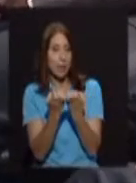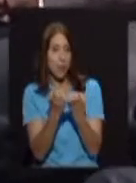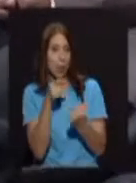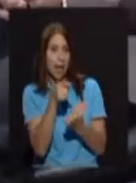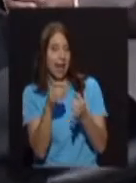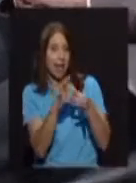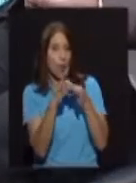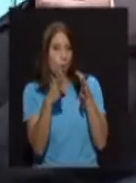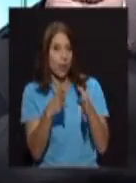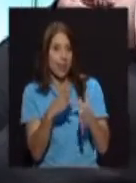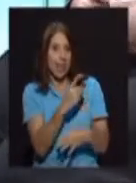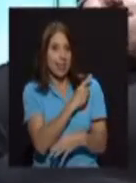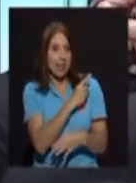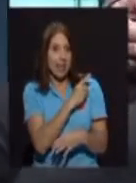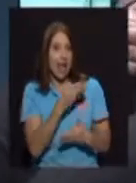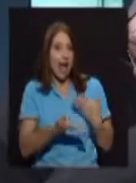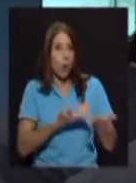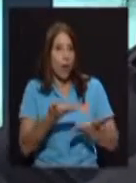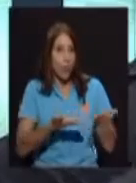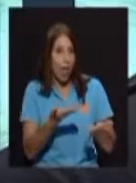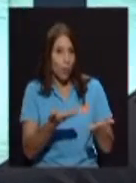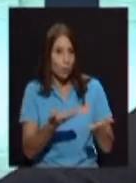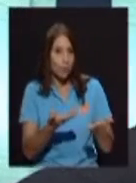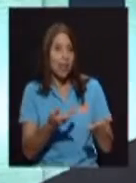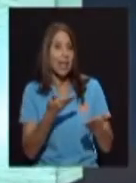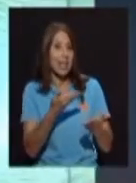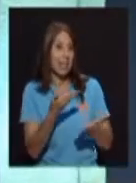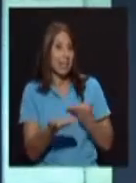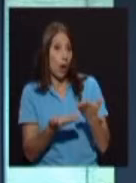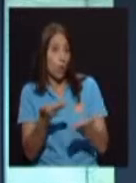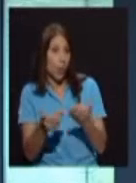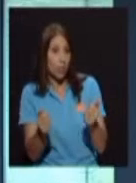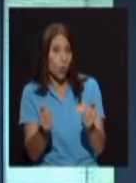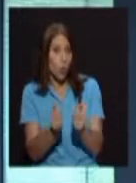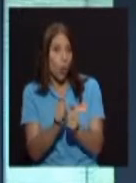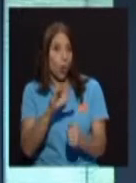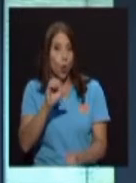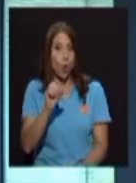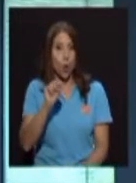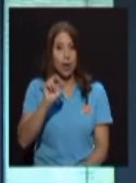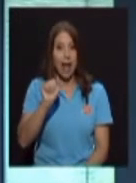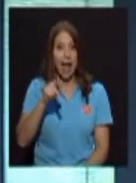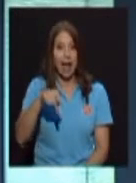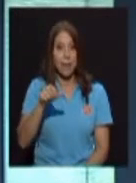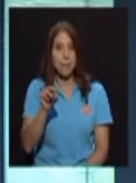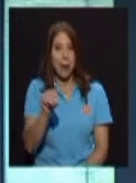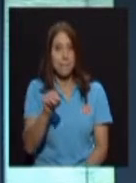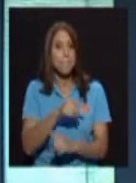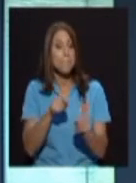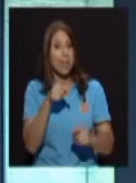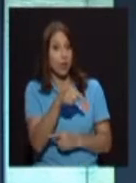dirige ha colaborado, que es la colaboración con APAN, pero de eso